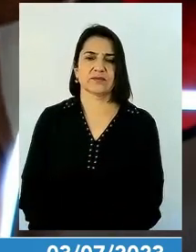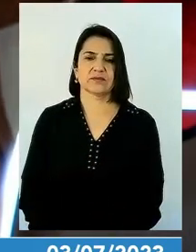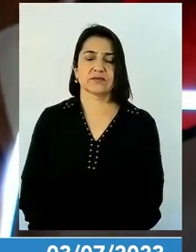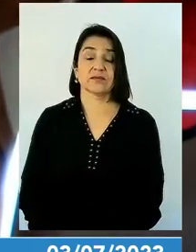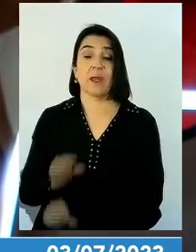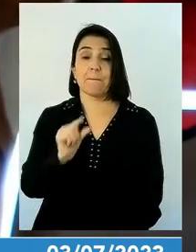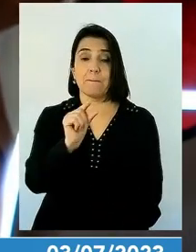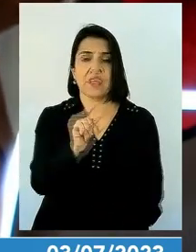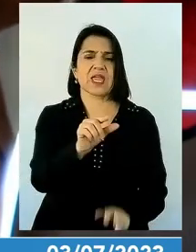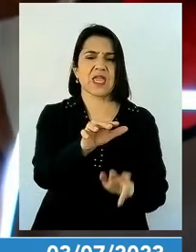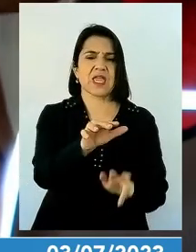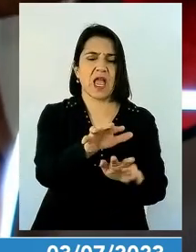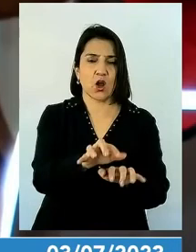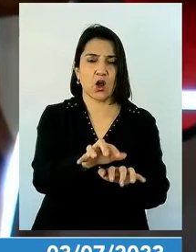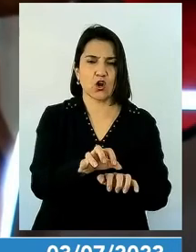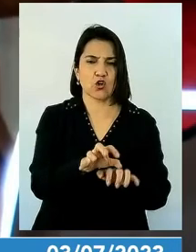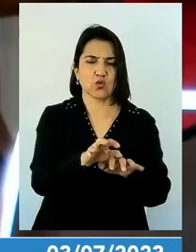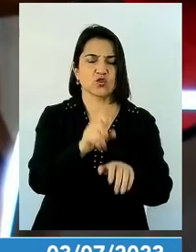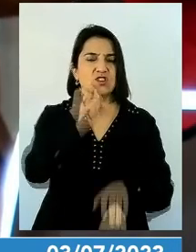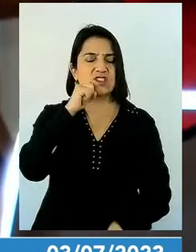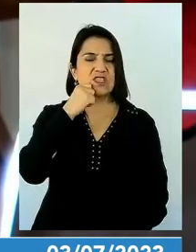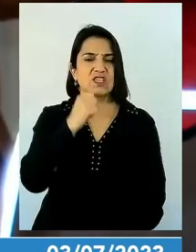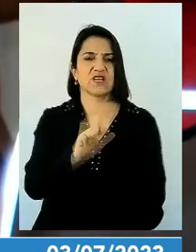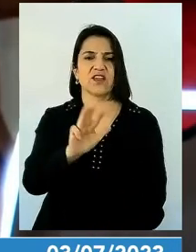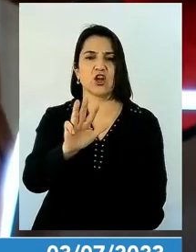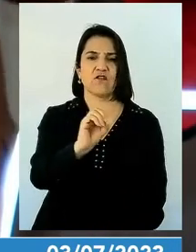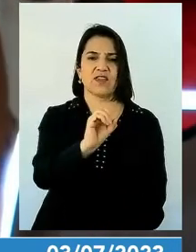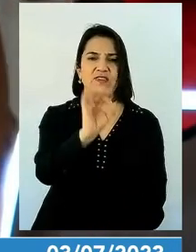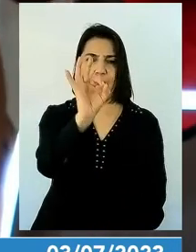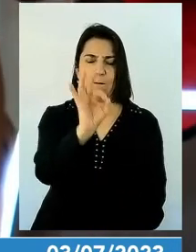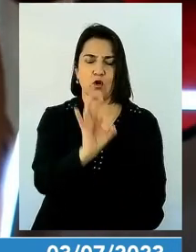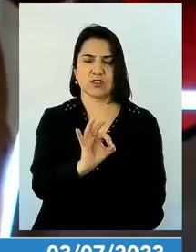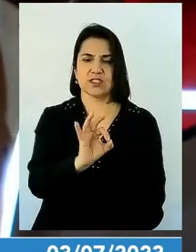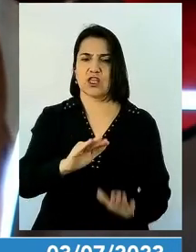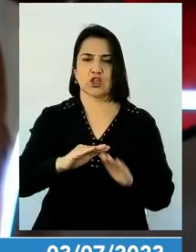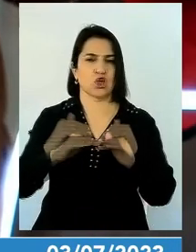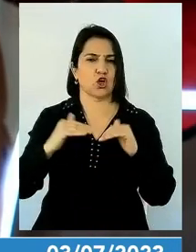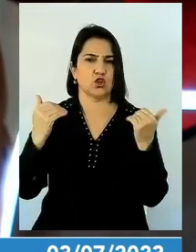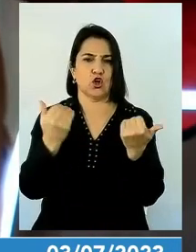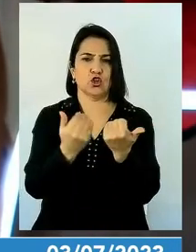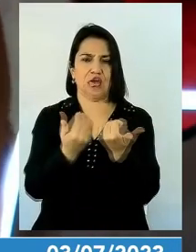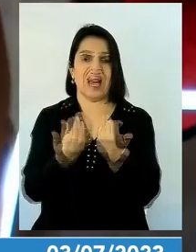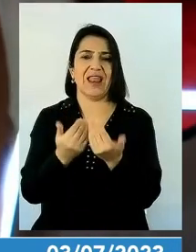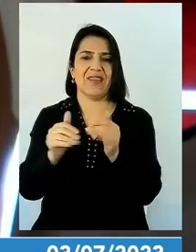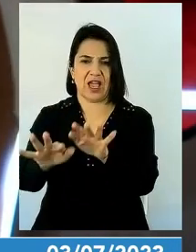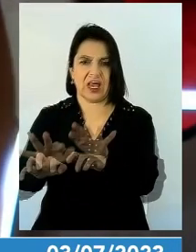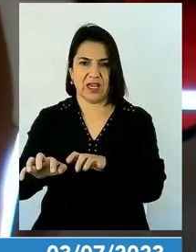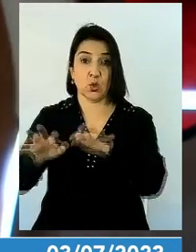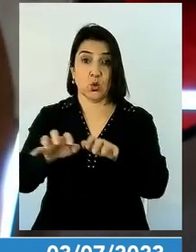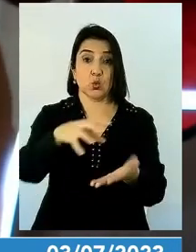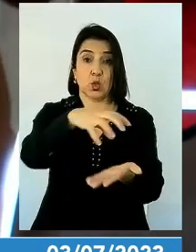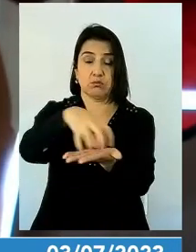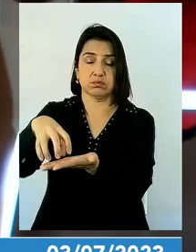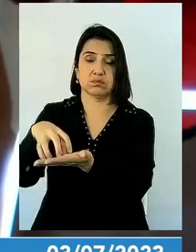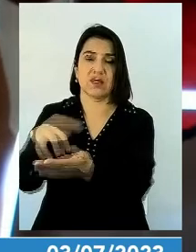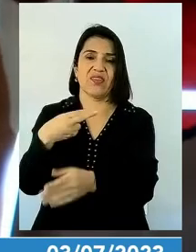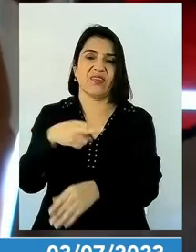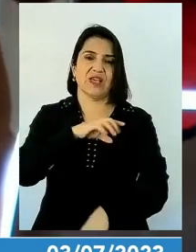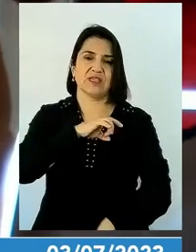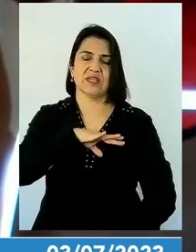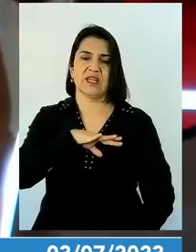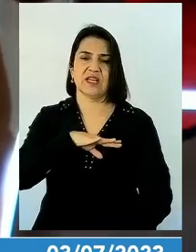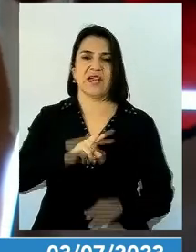a un 90% del total de unidades productivas del país. Representa el 60% del